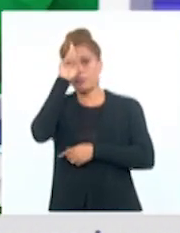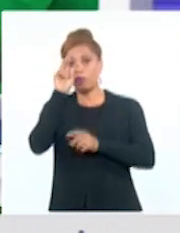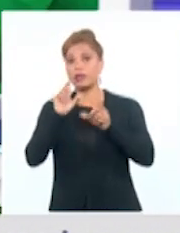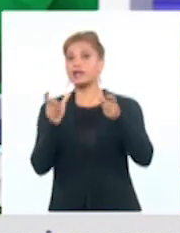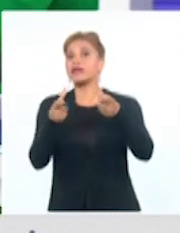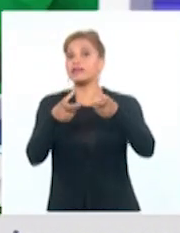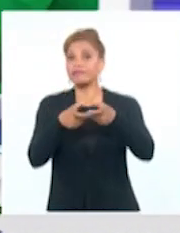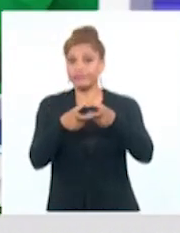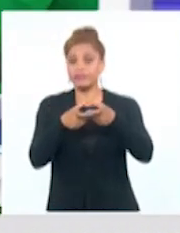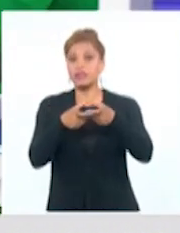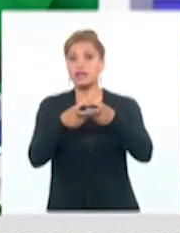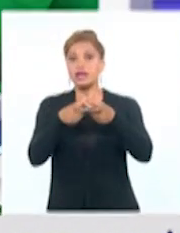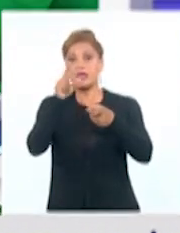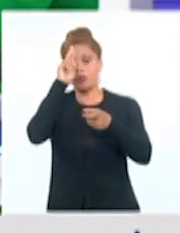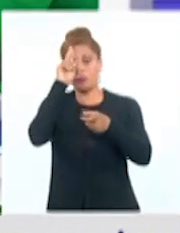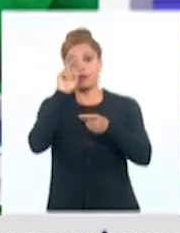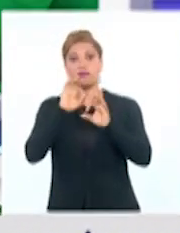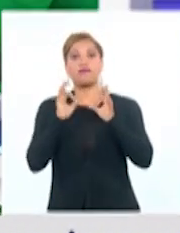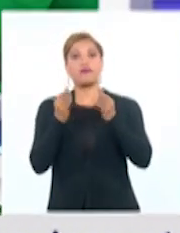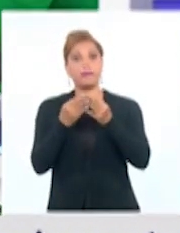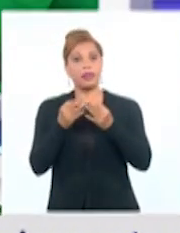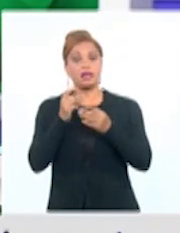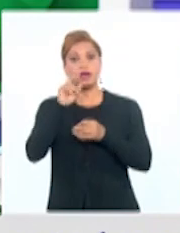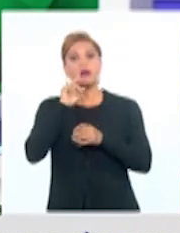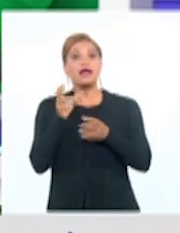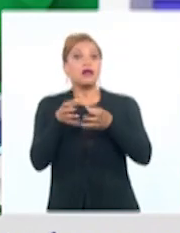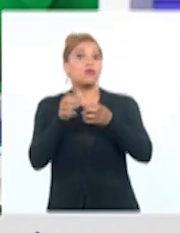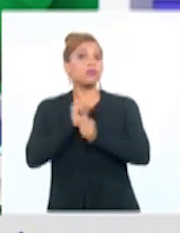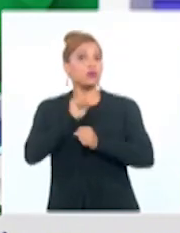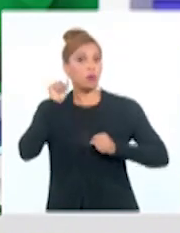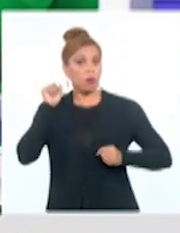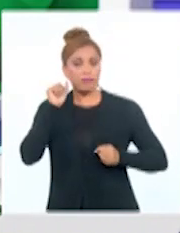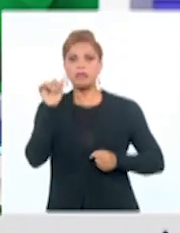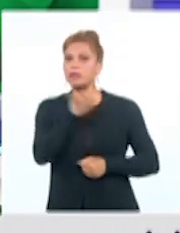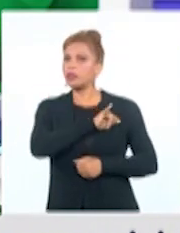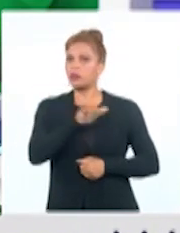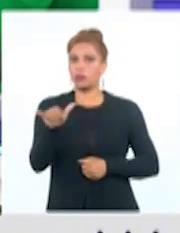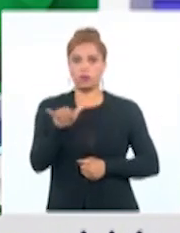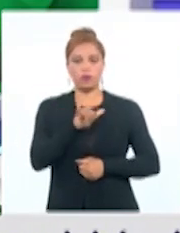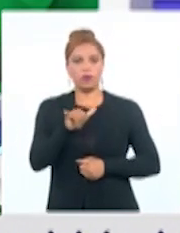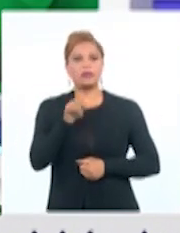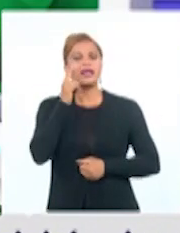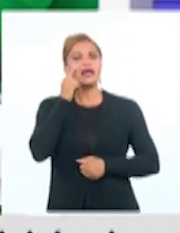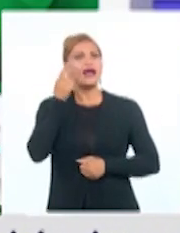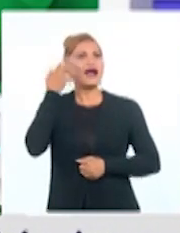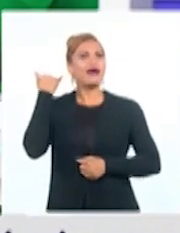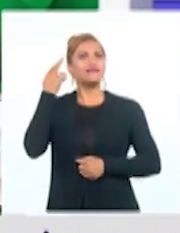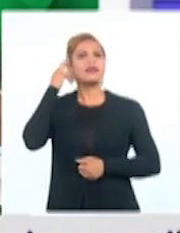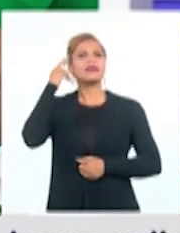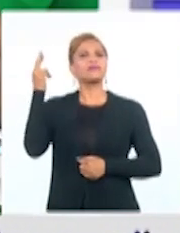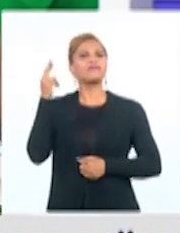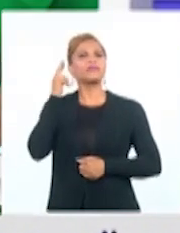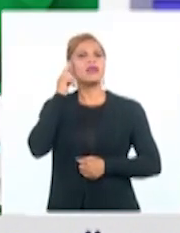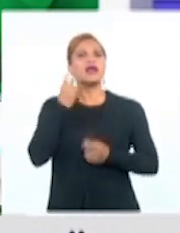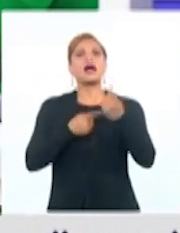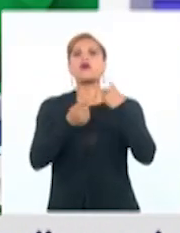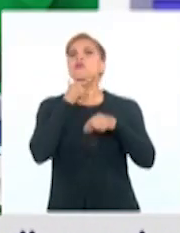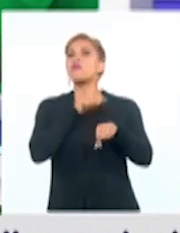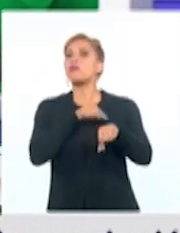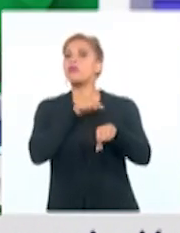los cuerpos de guardia, que recordamos lamentablemente que en determinados momentos